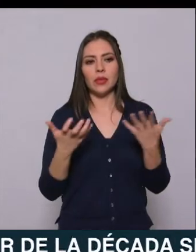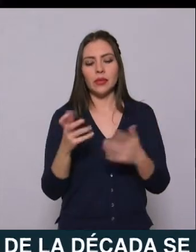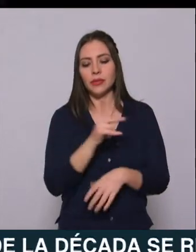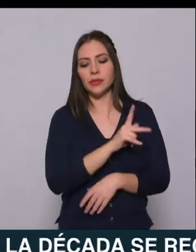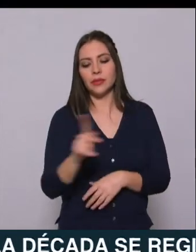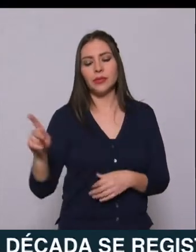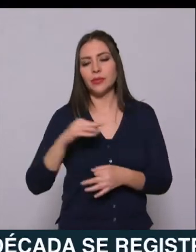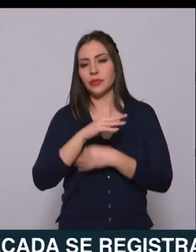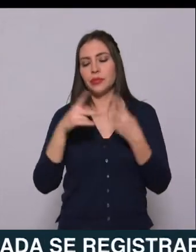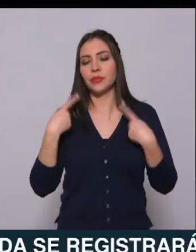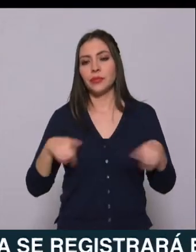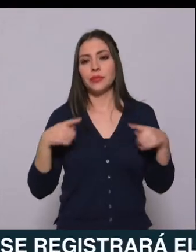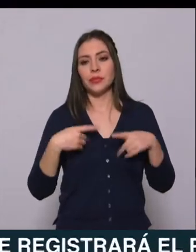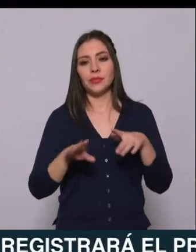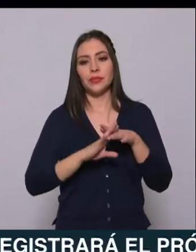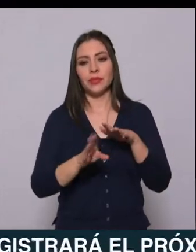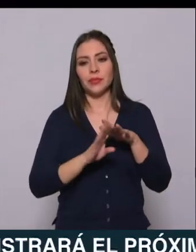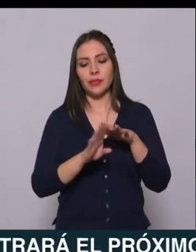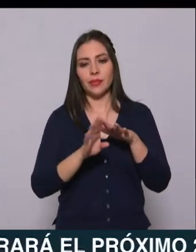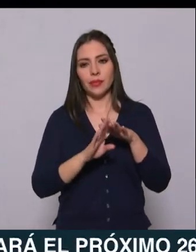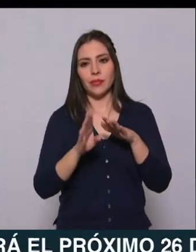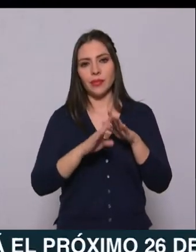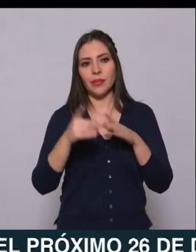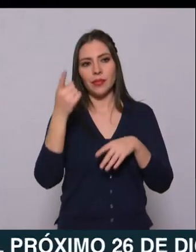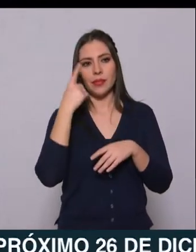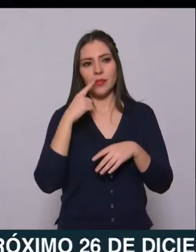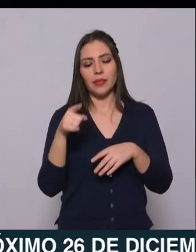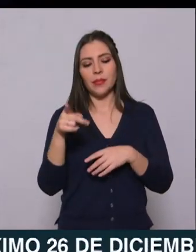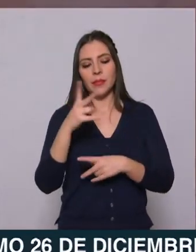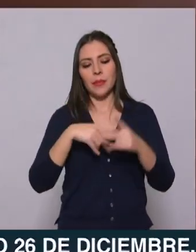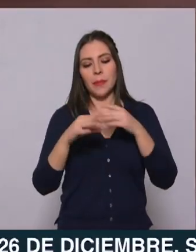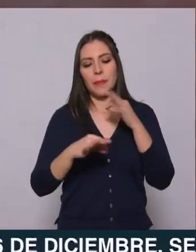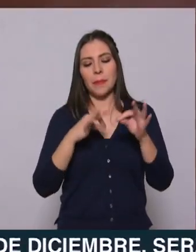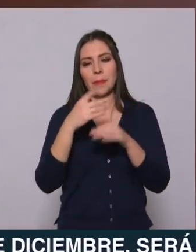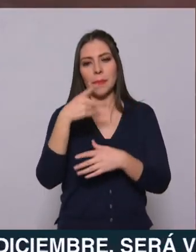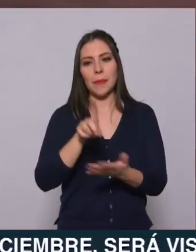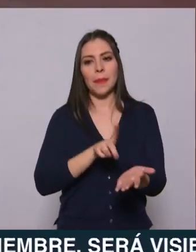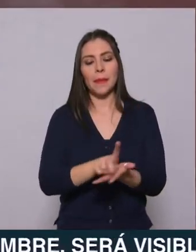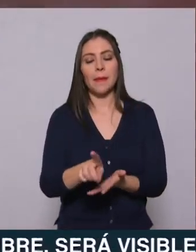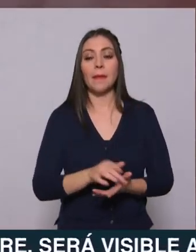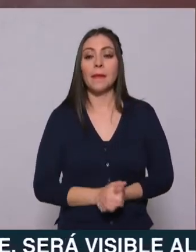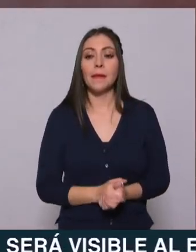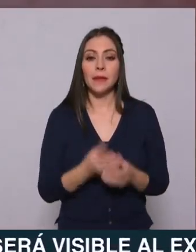los migrantes que cruzan por nuestro país pues el cumplimiento de sus derechos. Sí, muchas gracias. Buenas noches.